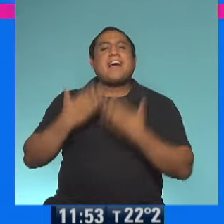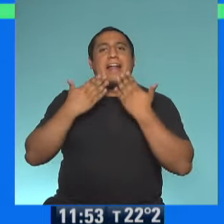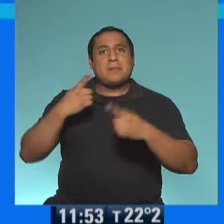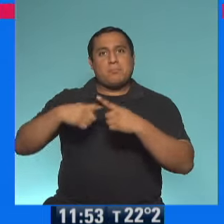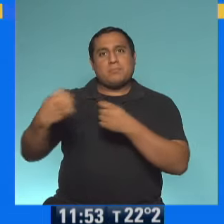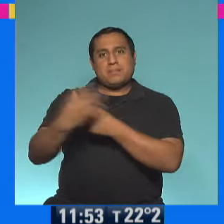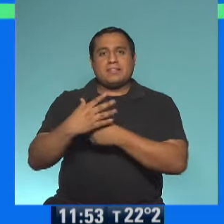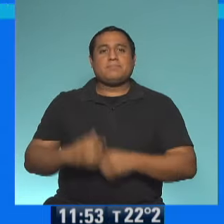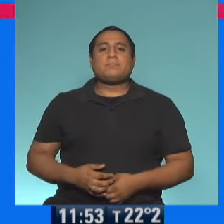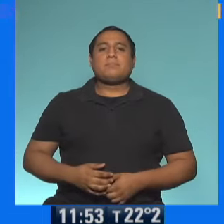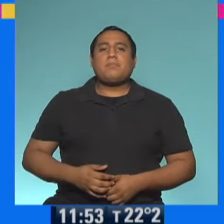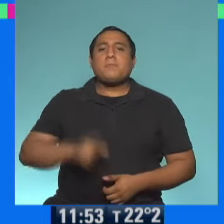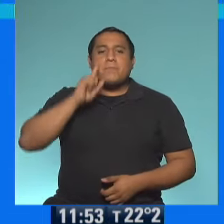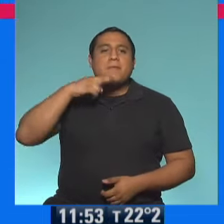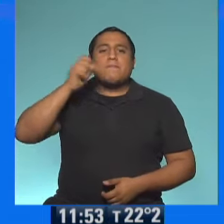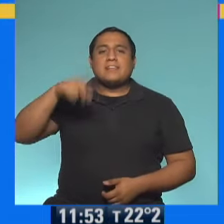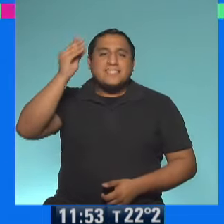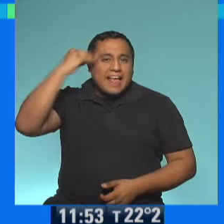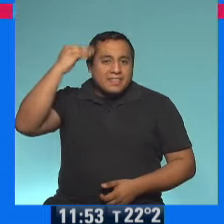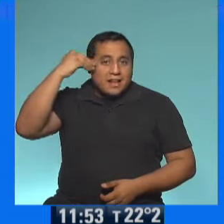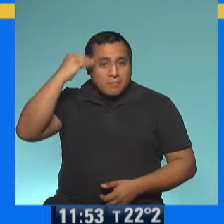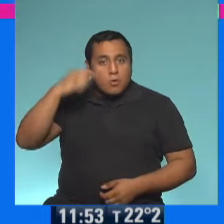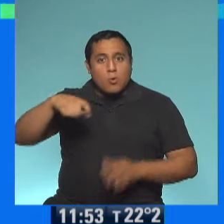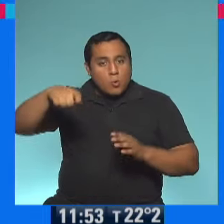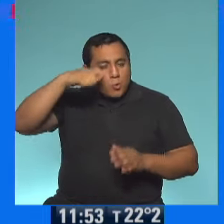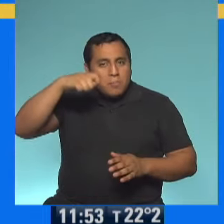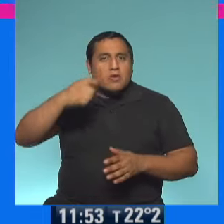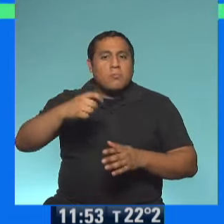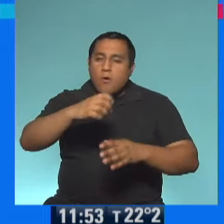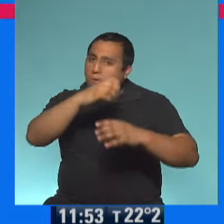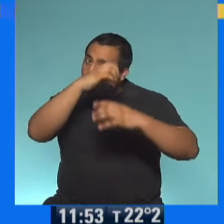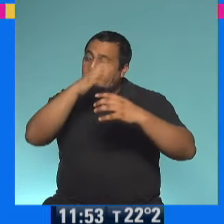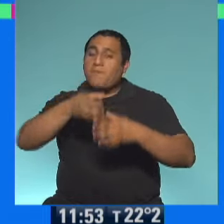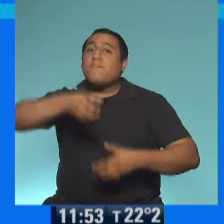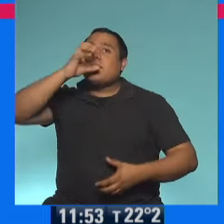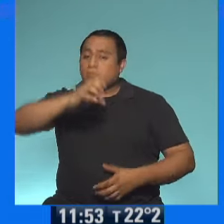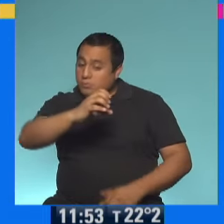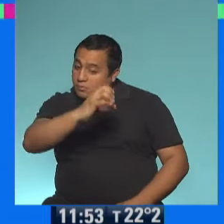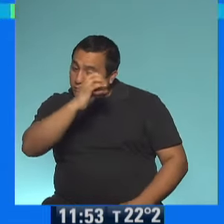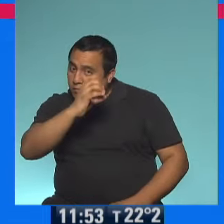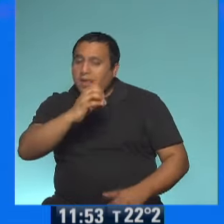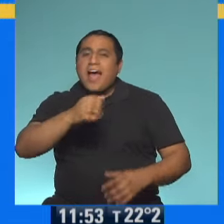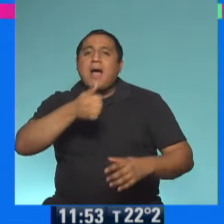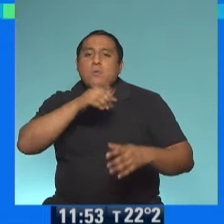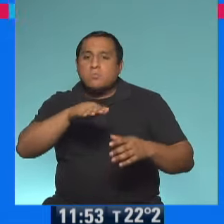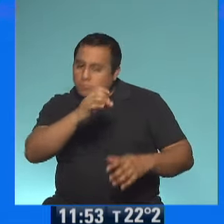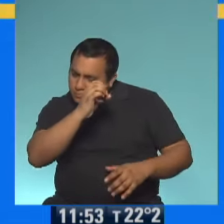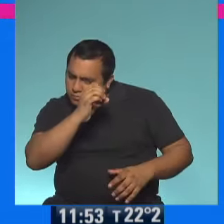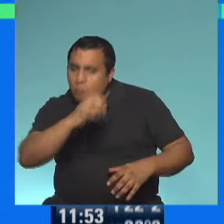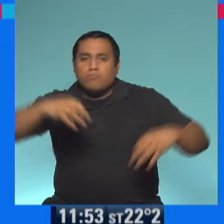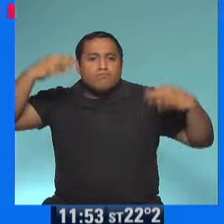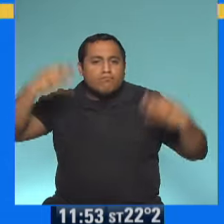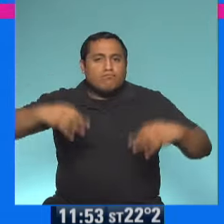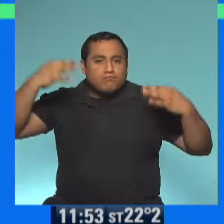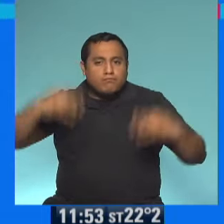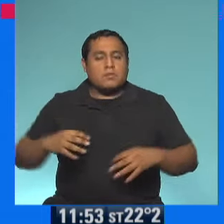compartirlo. Tenemos acá a Iván de San Telmo, lupa con un vaso. Ah, haciendo las lupas de agua, muy bien. Espectacular,